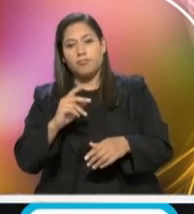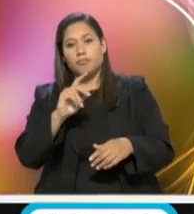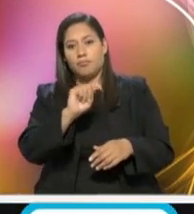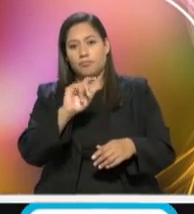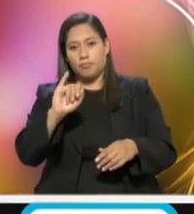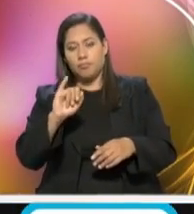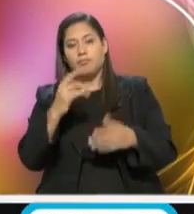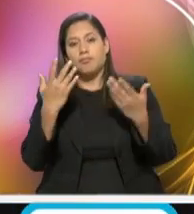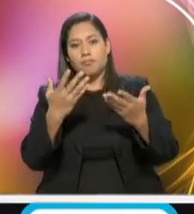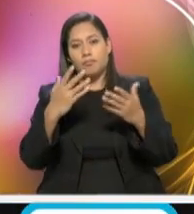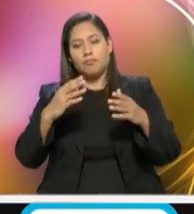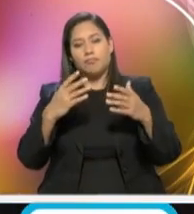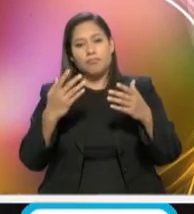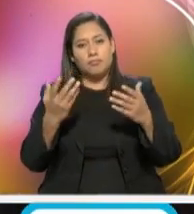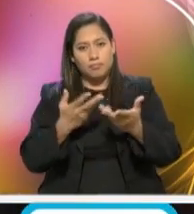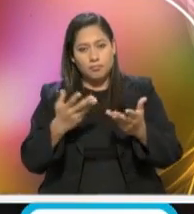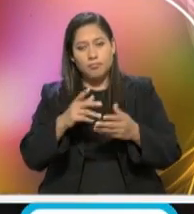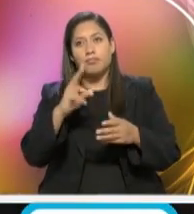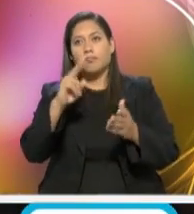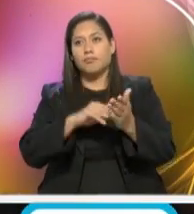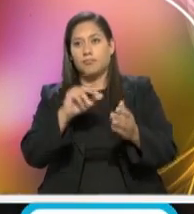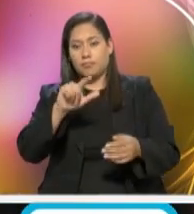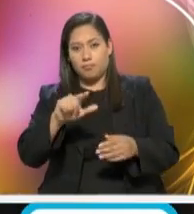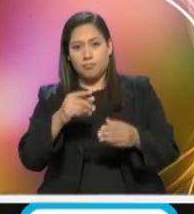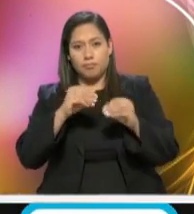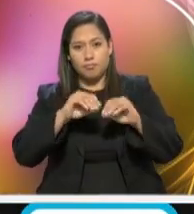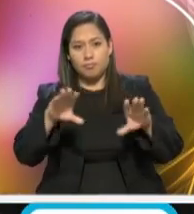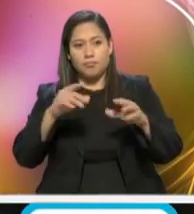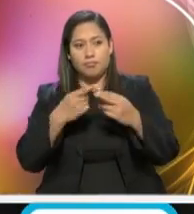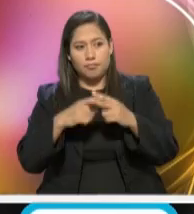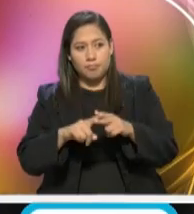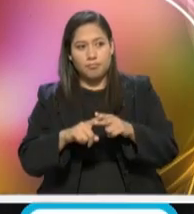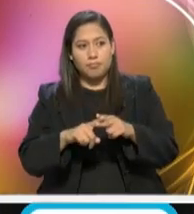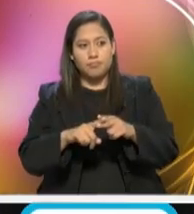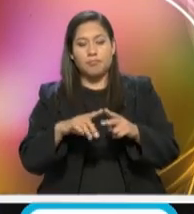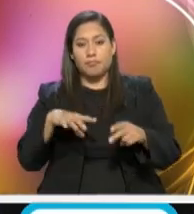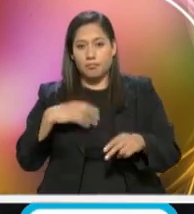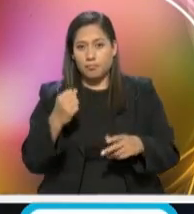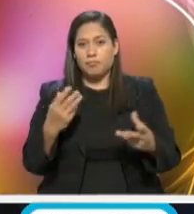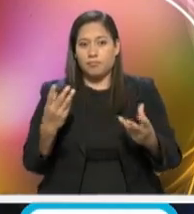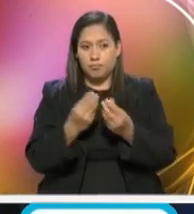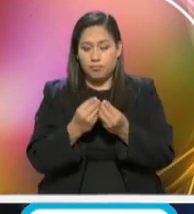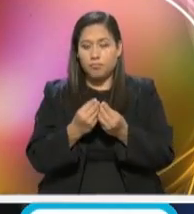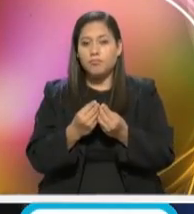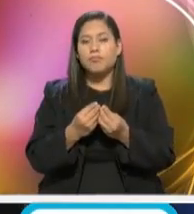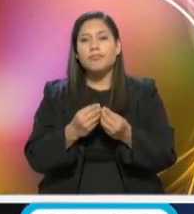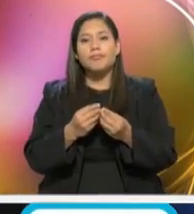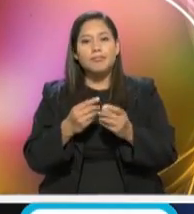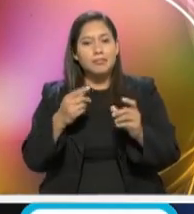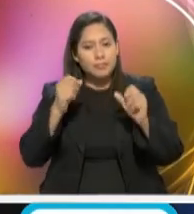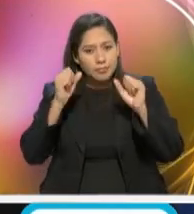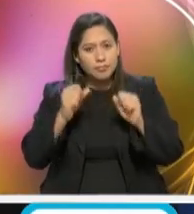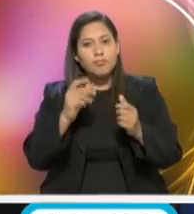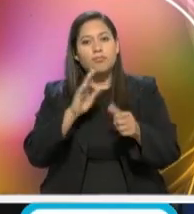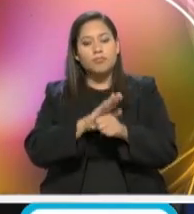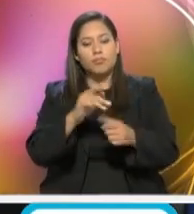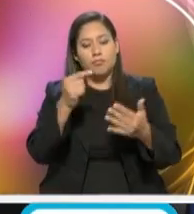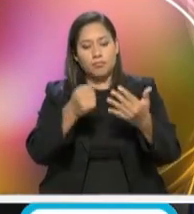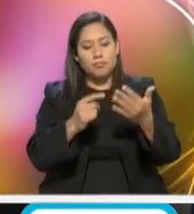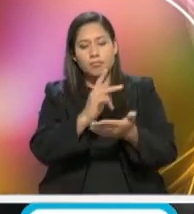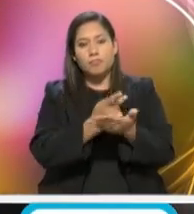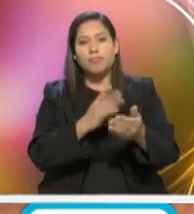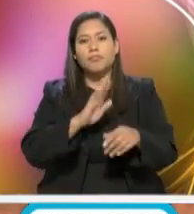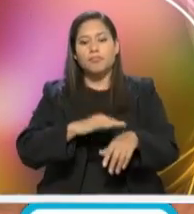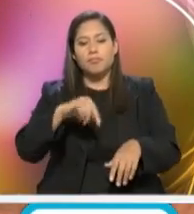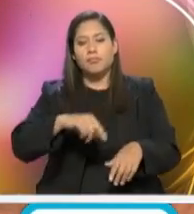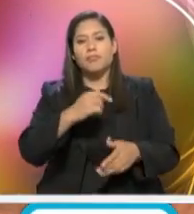TI y manufactura que estaremos lanzando hacia el 2017, ¿no? Entonces, de hecho, es un esfuerzo conjunto de definir cuáles son los programas que más se